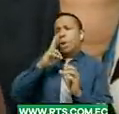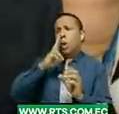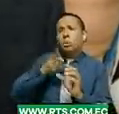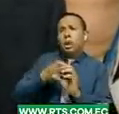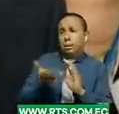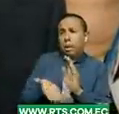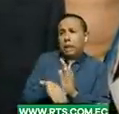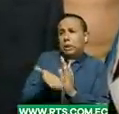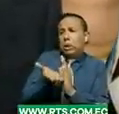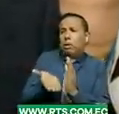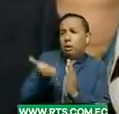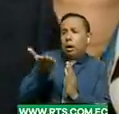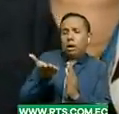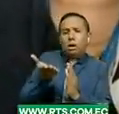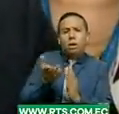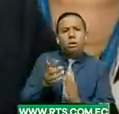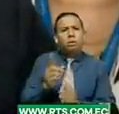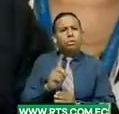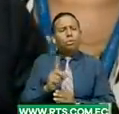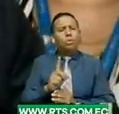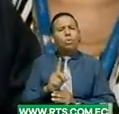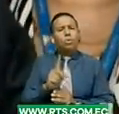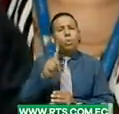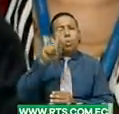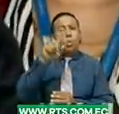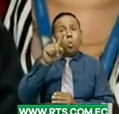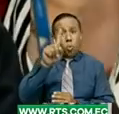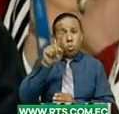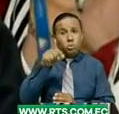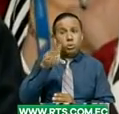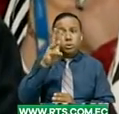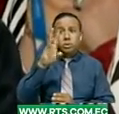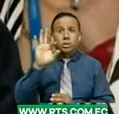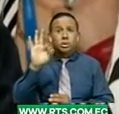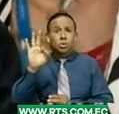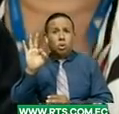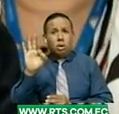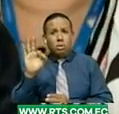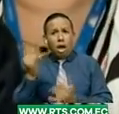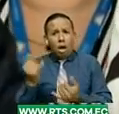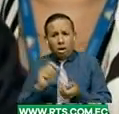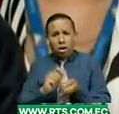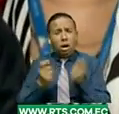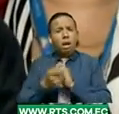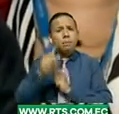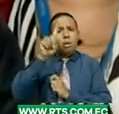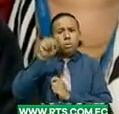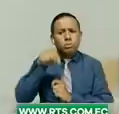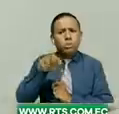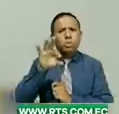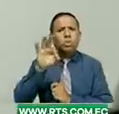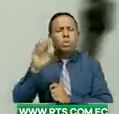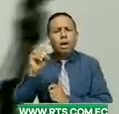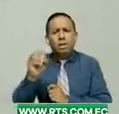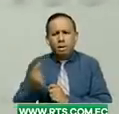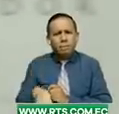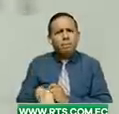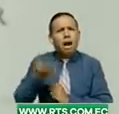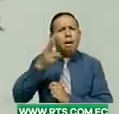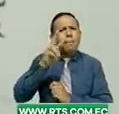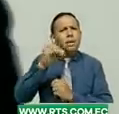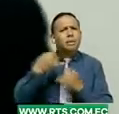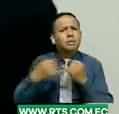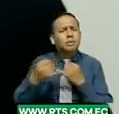de 1.69 a 1.90 el diésel. Eso significa 21 centavos más. Otros